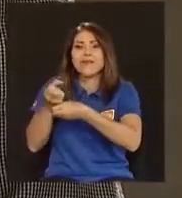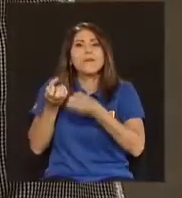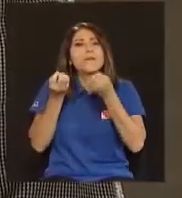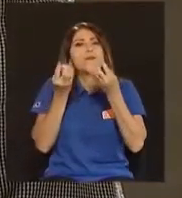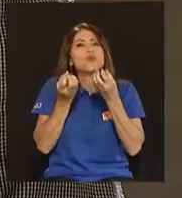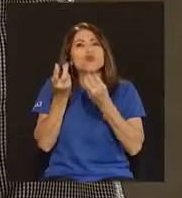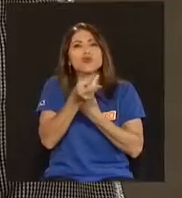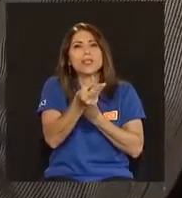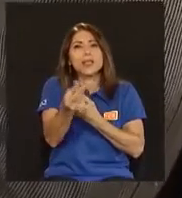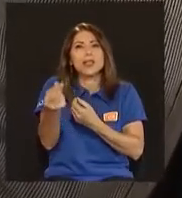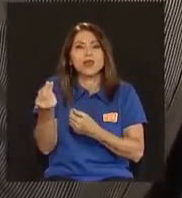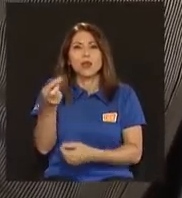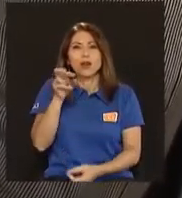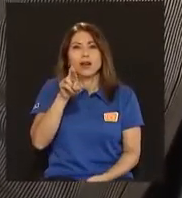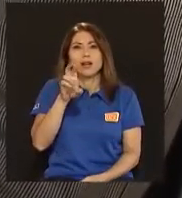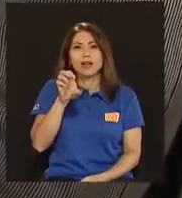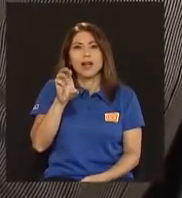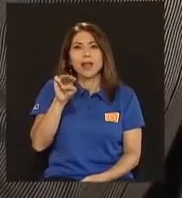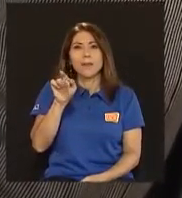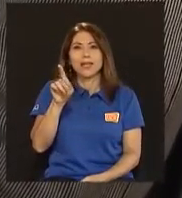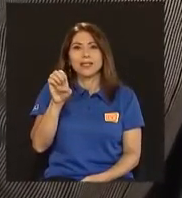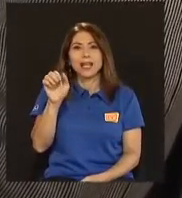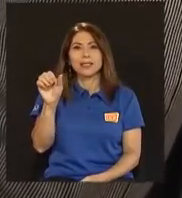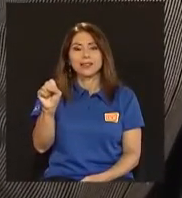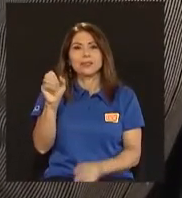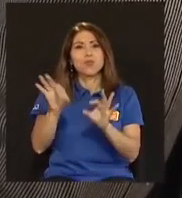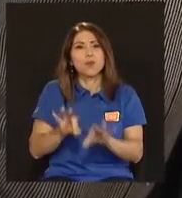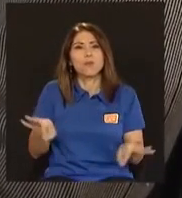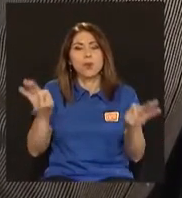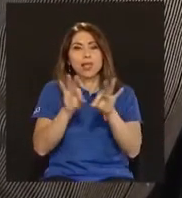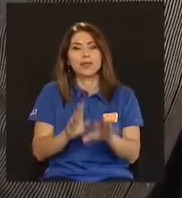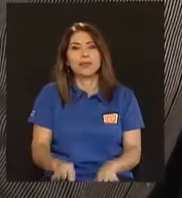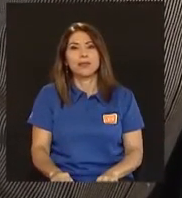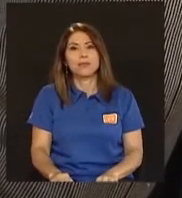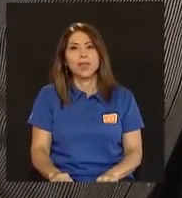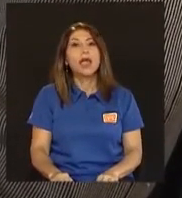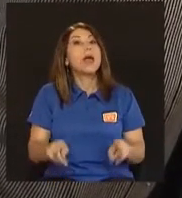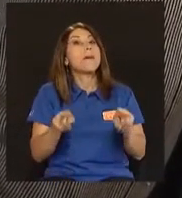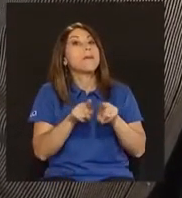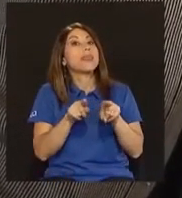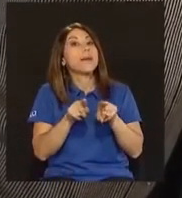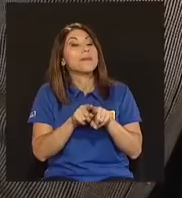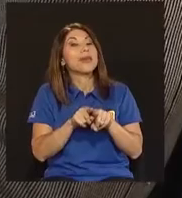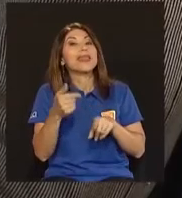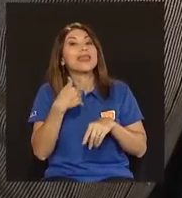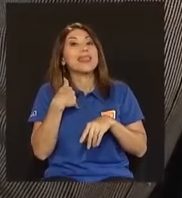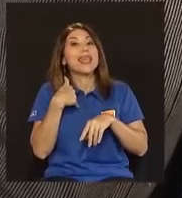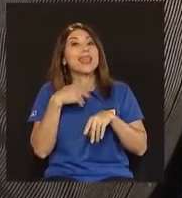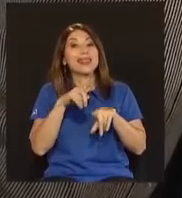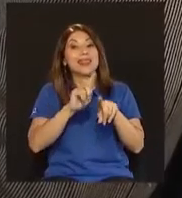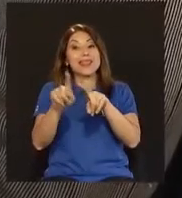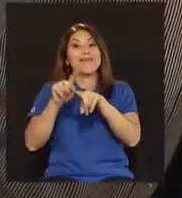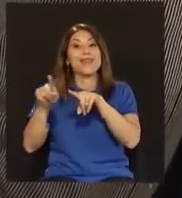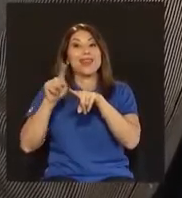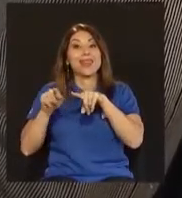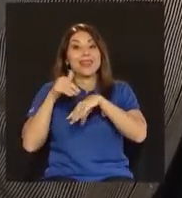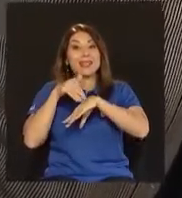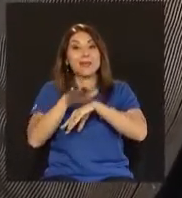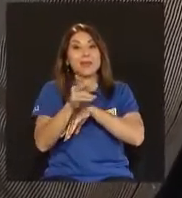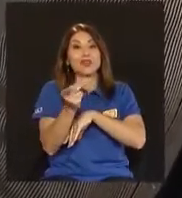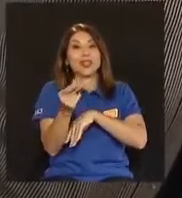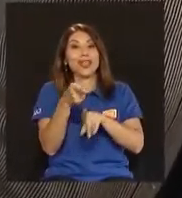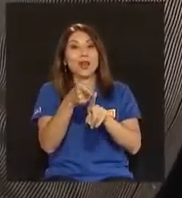Pero perdón, tal vez, déjame decir, abonarle algo a eso. Tienen las remesas que vienen del norte, que llegan a la